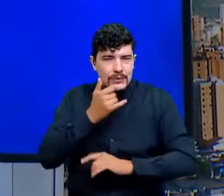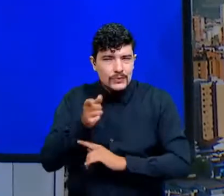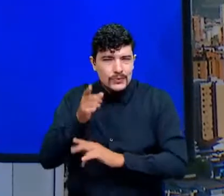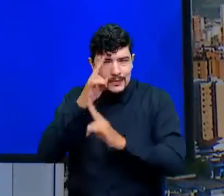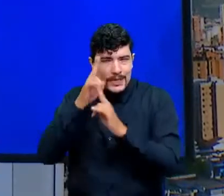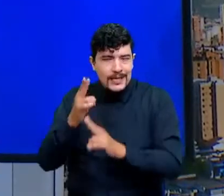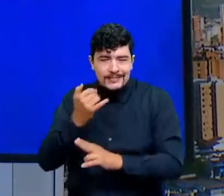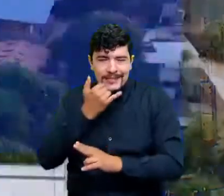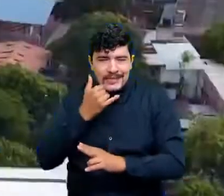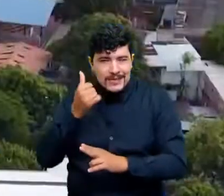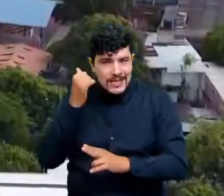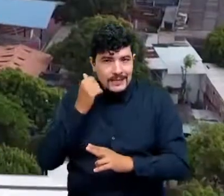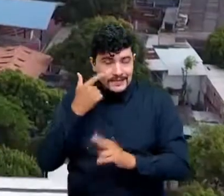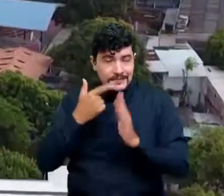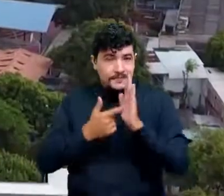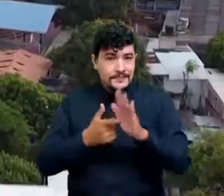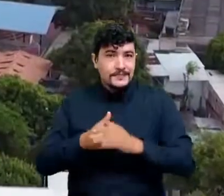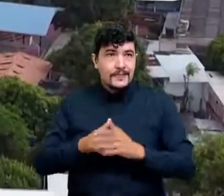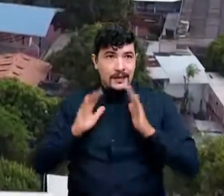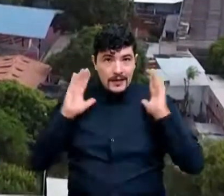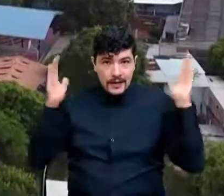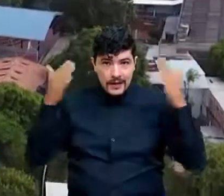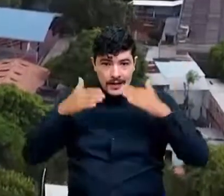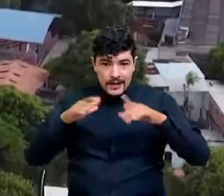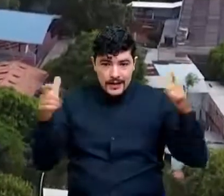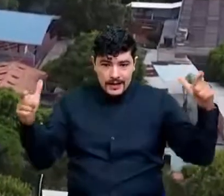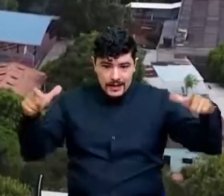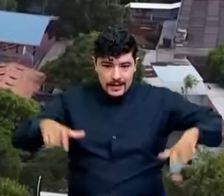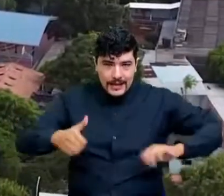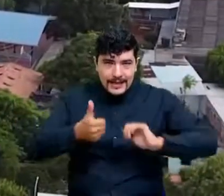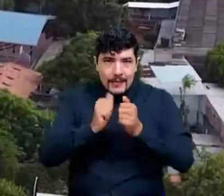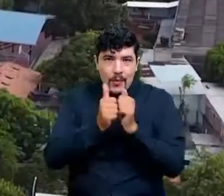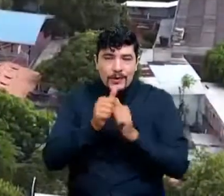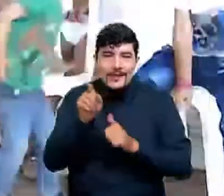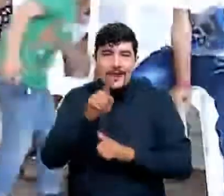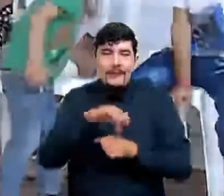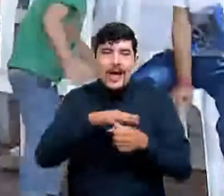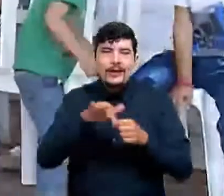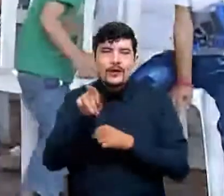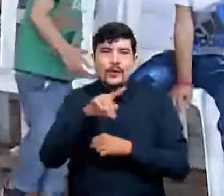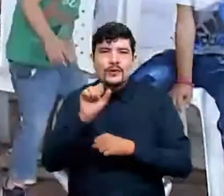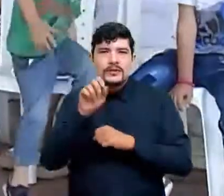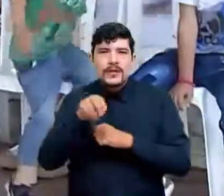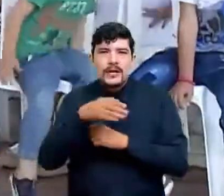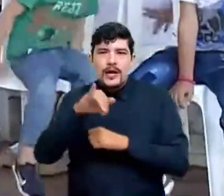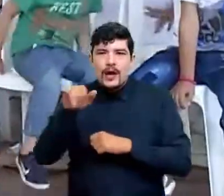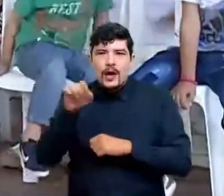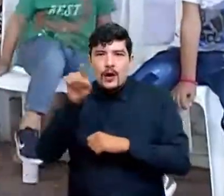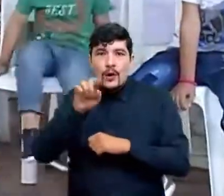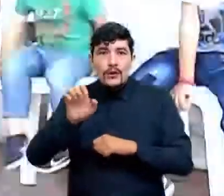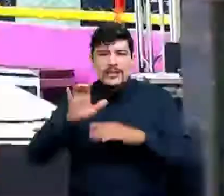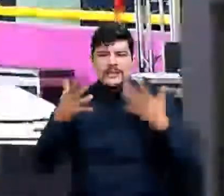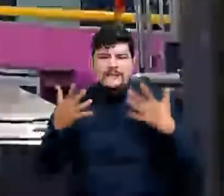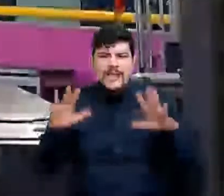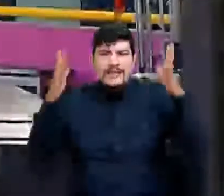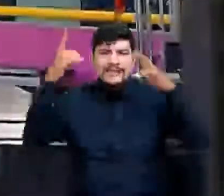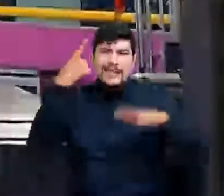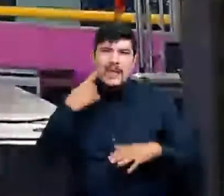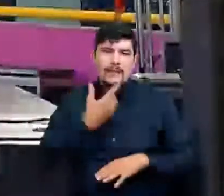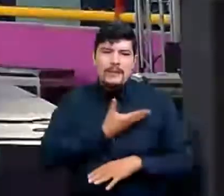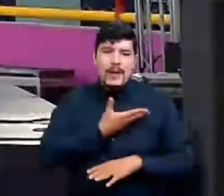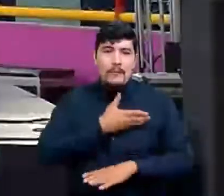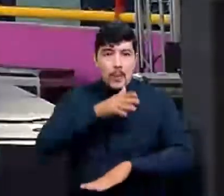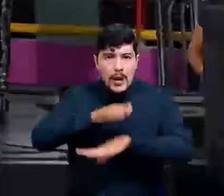homenaje. El polideportivo del barrio San José se vistió de fiesta con la celebración del Día de las Madres en una tarde